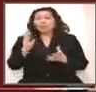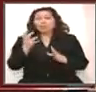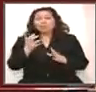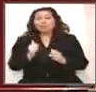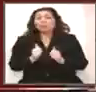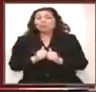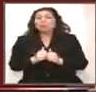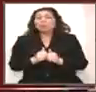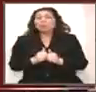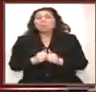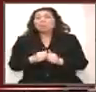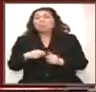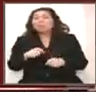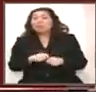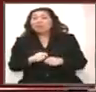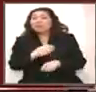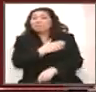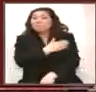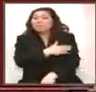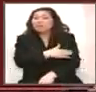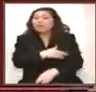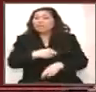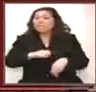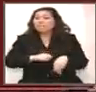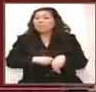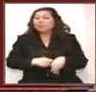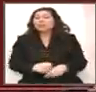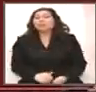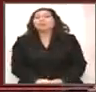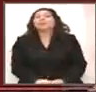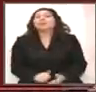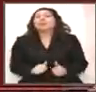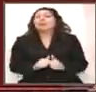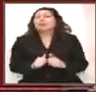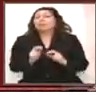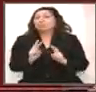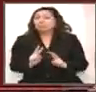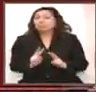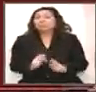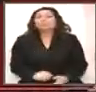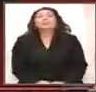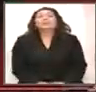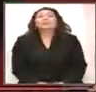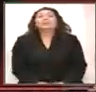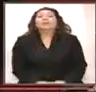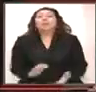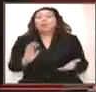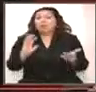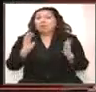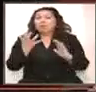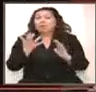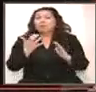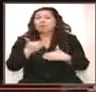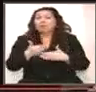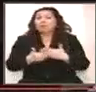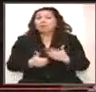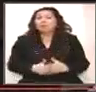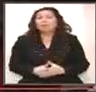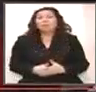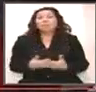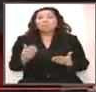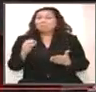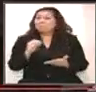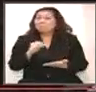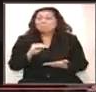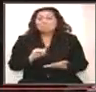con proxenetismo o favorecimiento a la prostitución, lo que, lejos de visualizar el hecho, lo confunde y genera